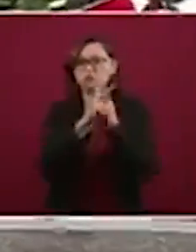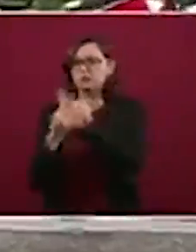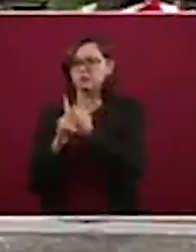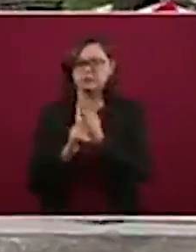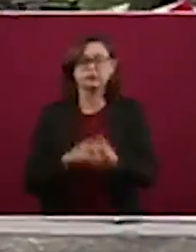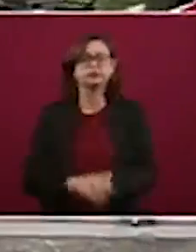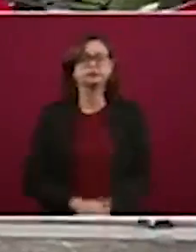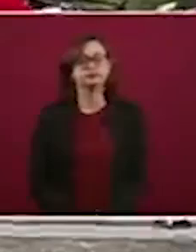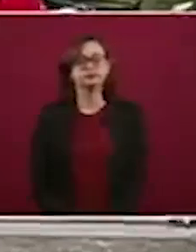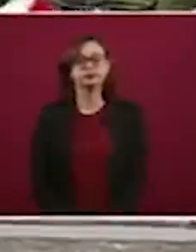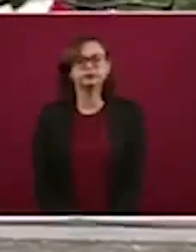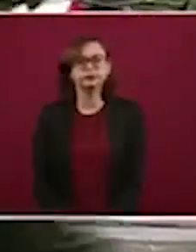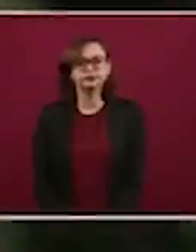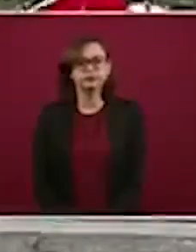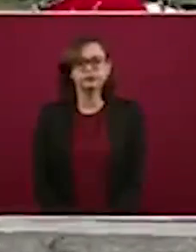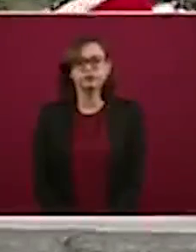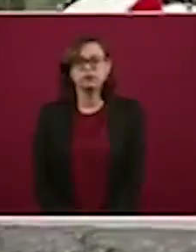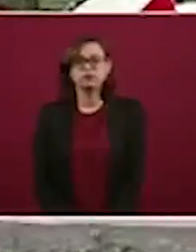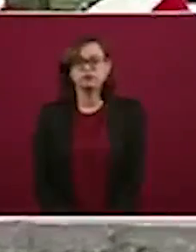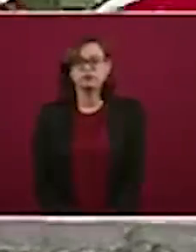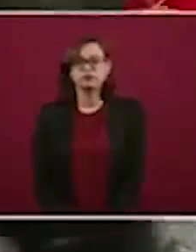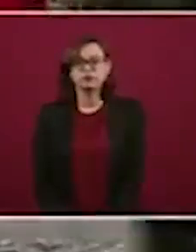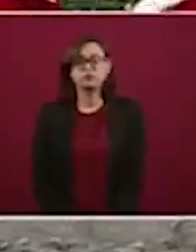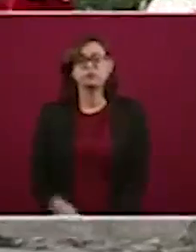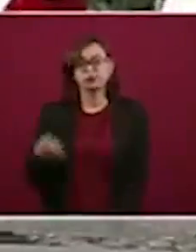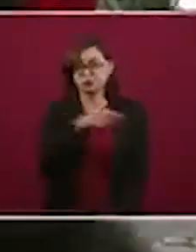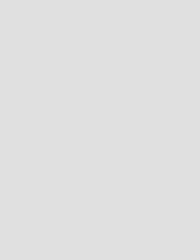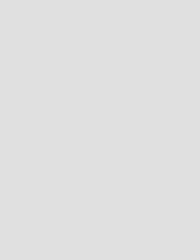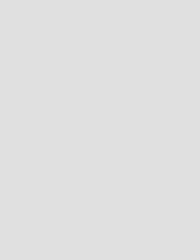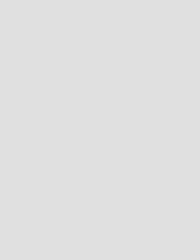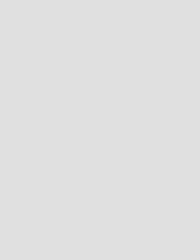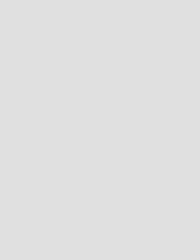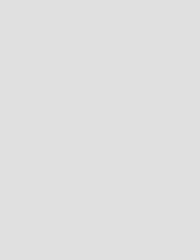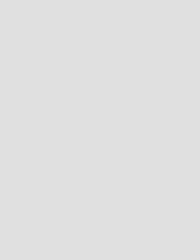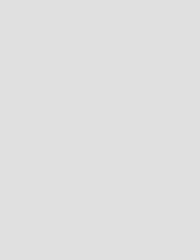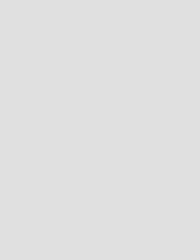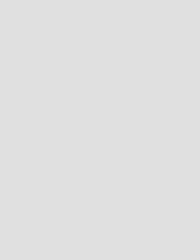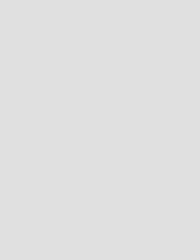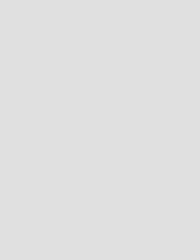constituida con una visión integral que incluye los aspectos tecnológicos y manejo adecuado.